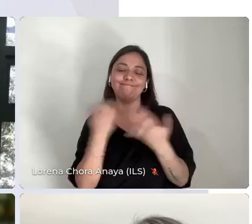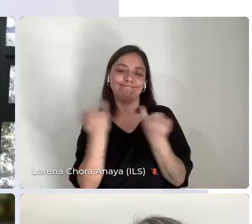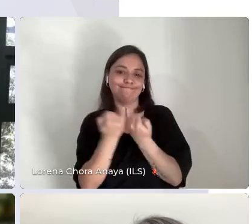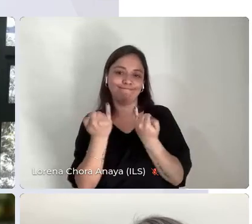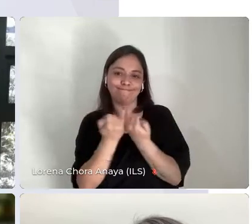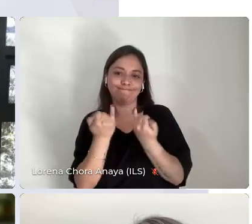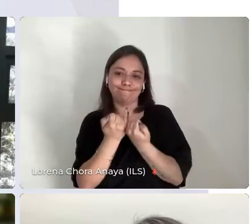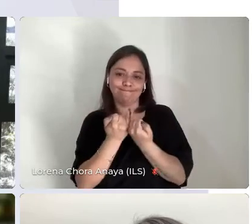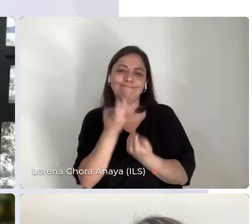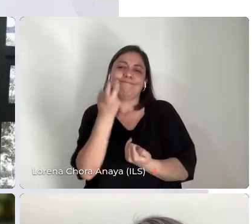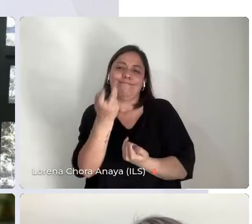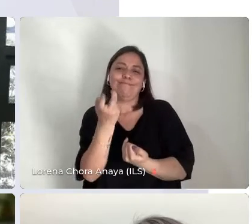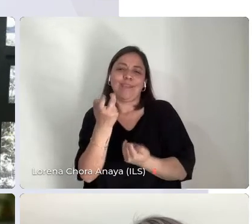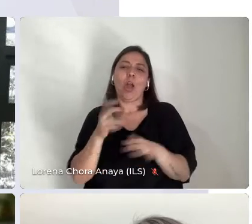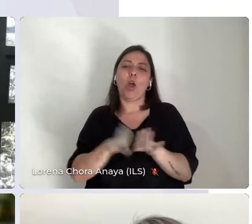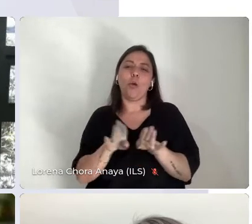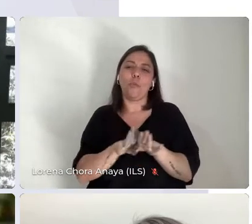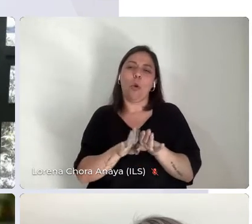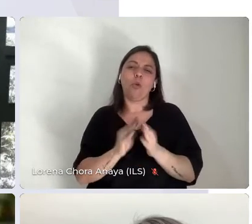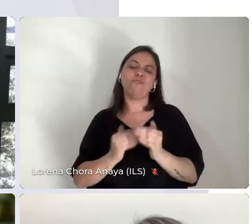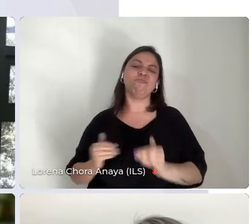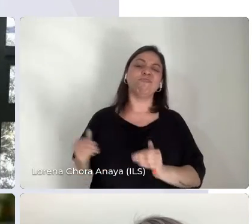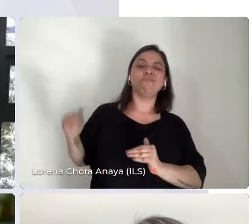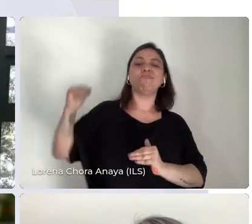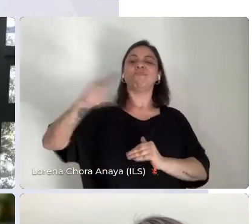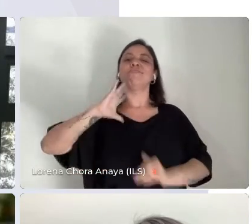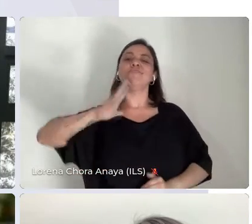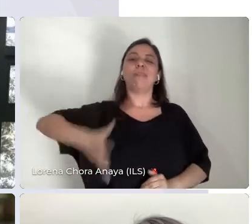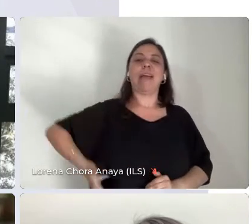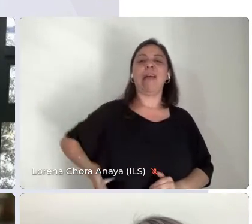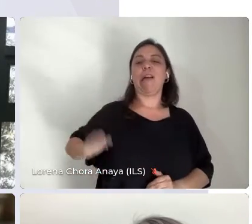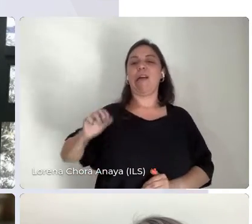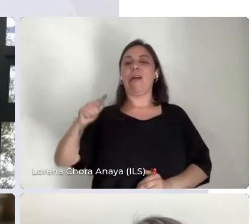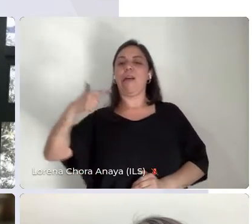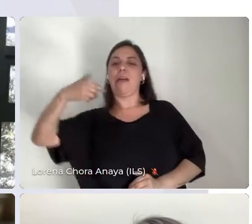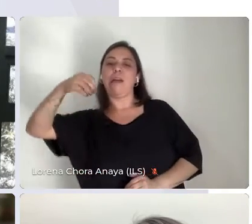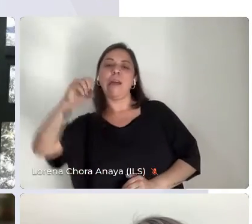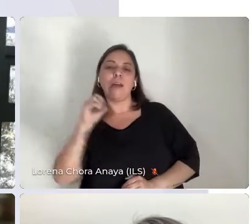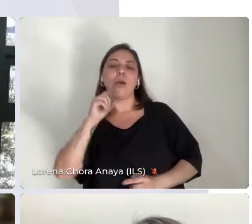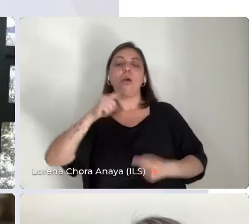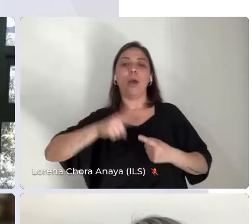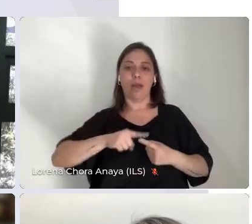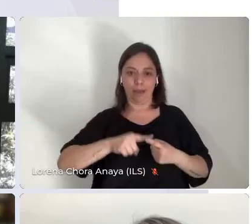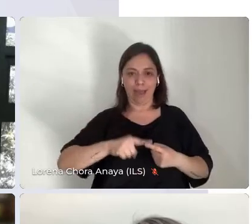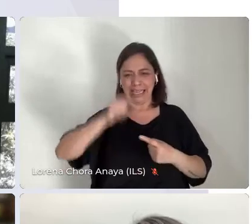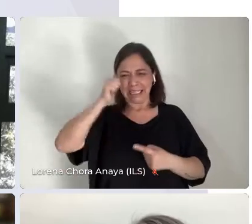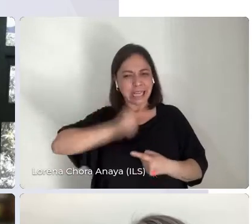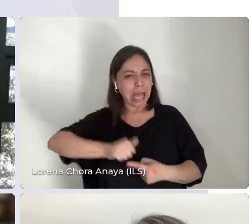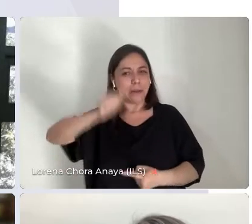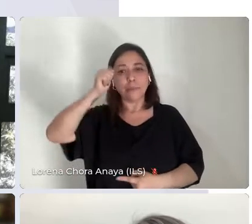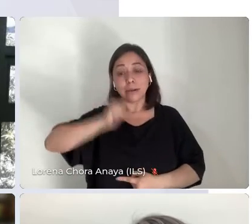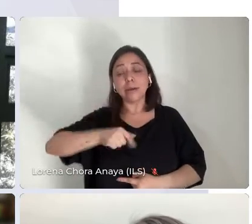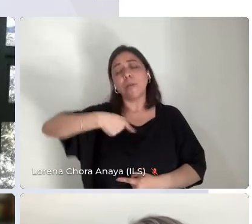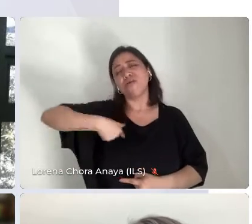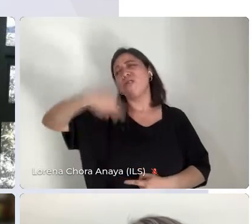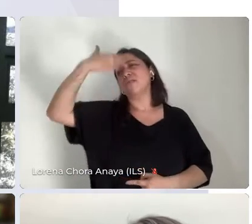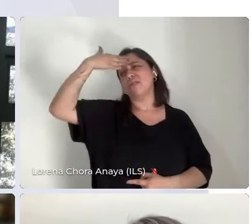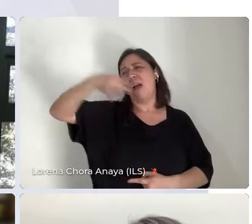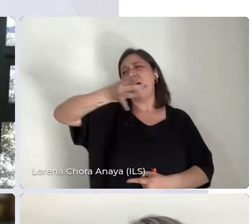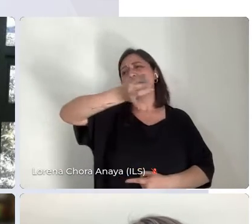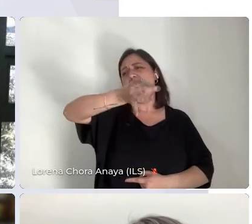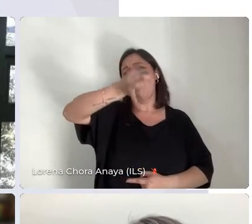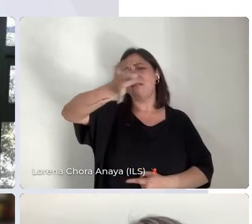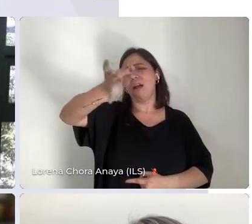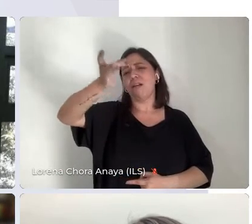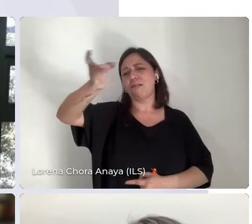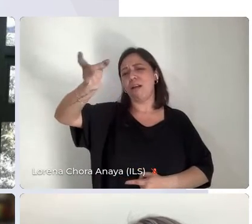la tecnocracia de no ejecutores o demás discurso, nos lleva a tratar de trabajar desde afuera porque creemos que las sabemos todas y conectar abajo